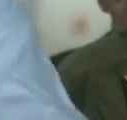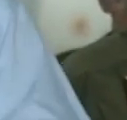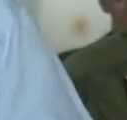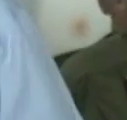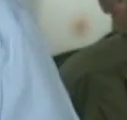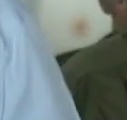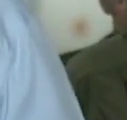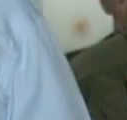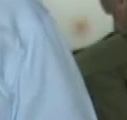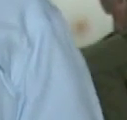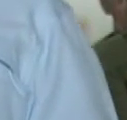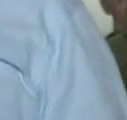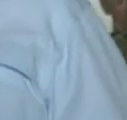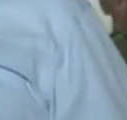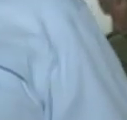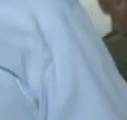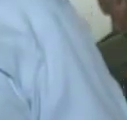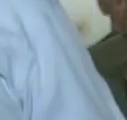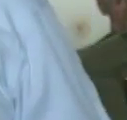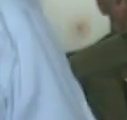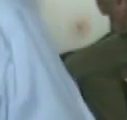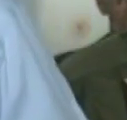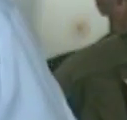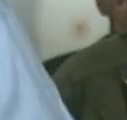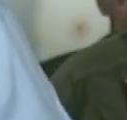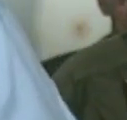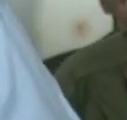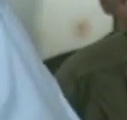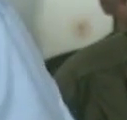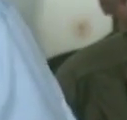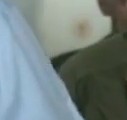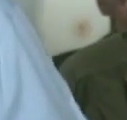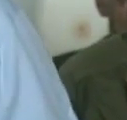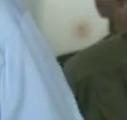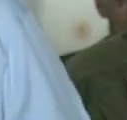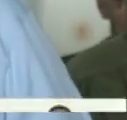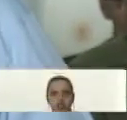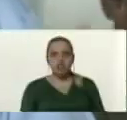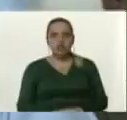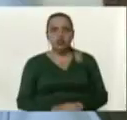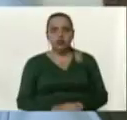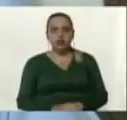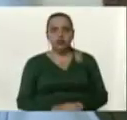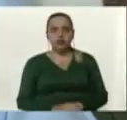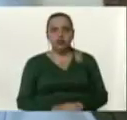he comunicado a los oficiales de la aviación militar